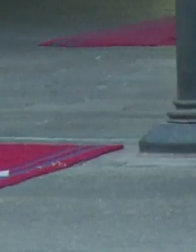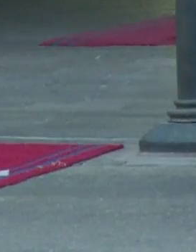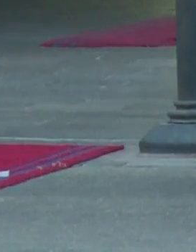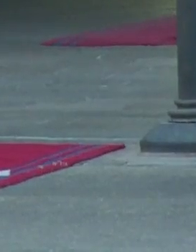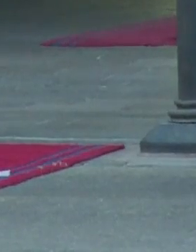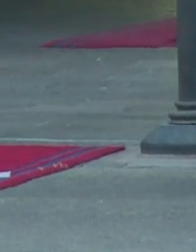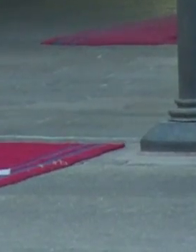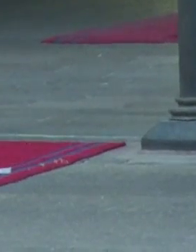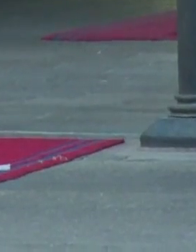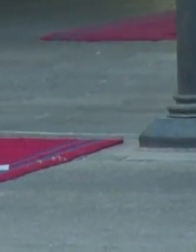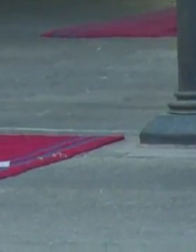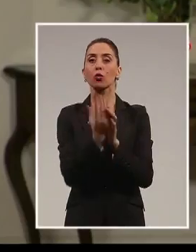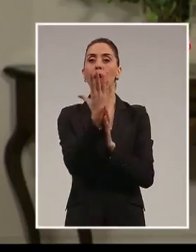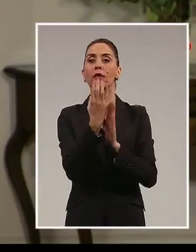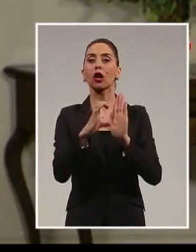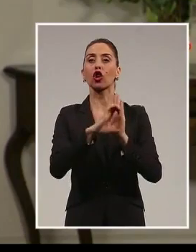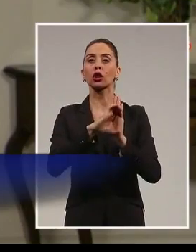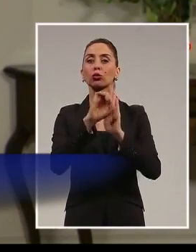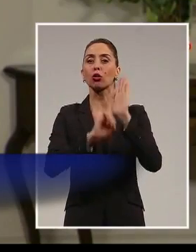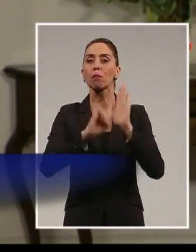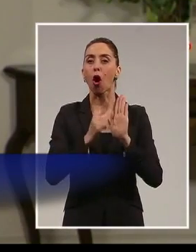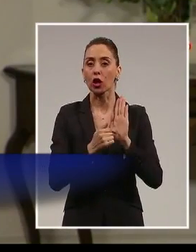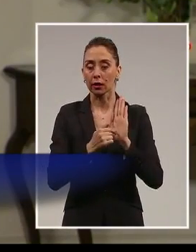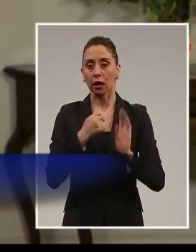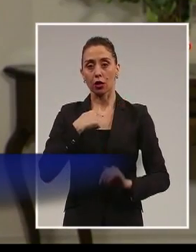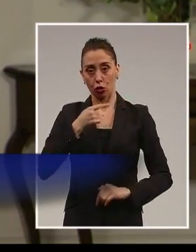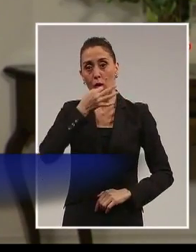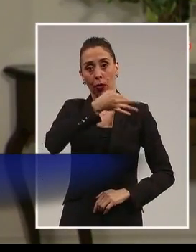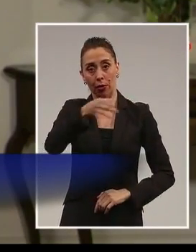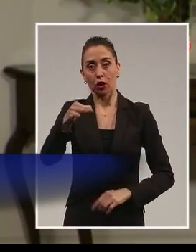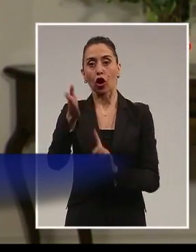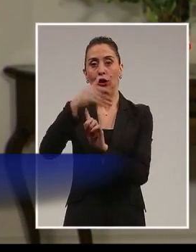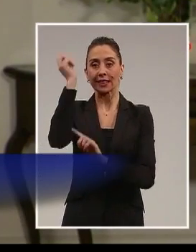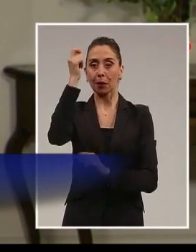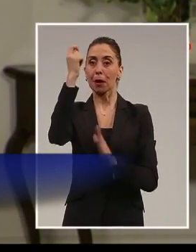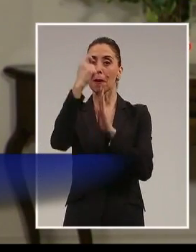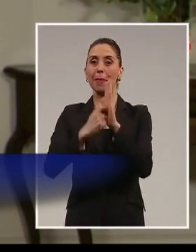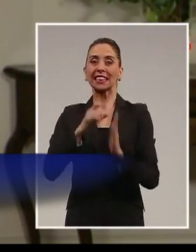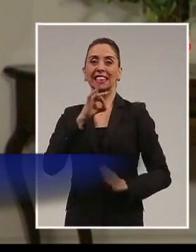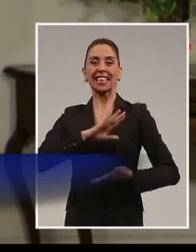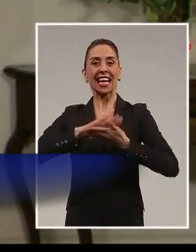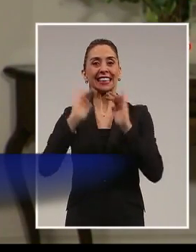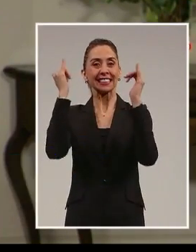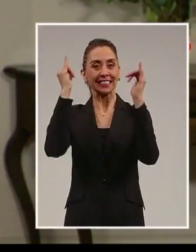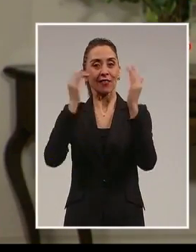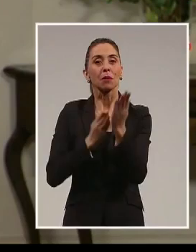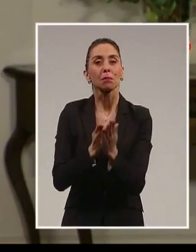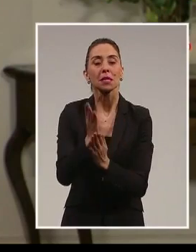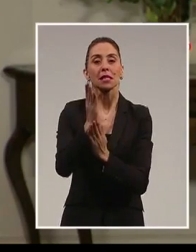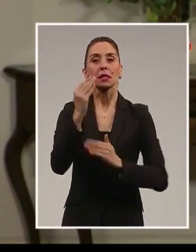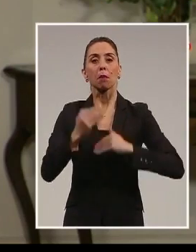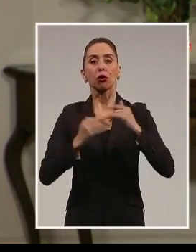dentro de su programa de gobierno. Por eso quiero anunciar que en septiembre, mes de Chile, daremos inicio al proceso